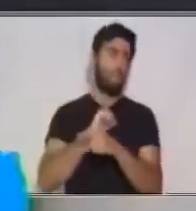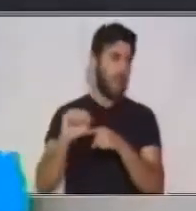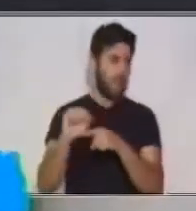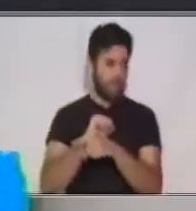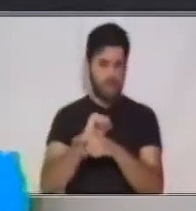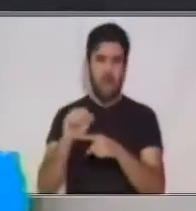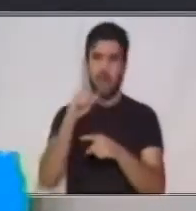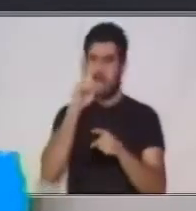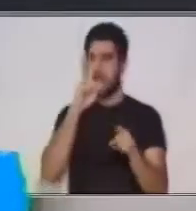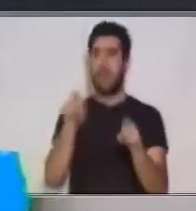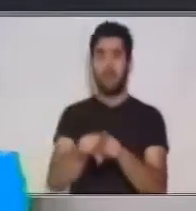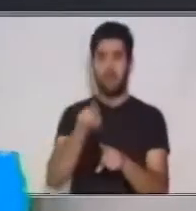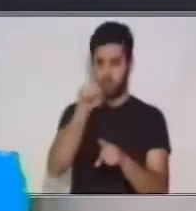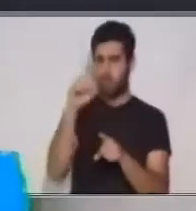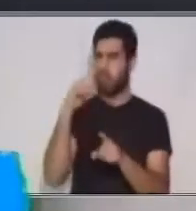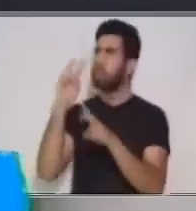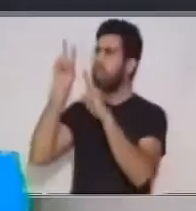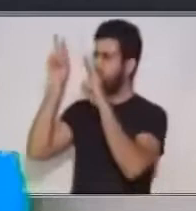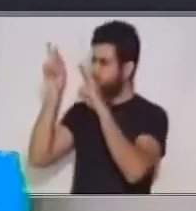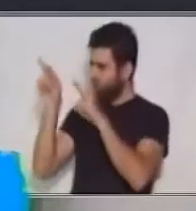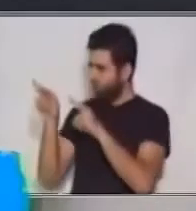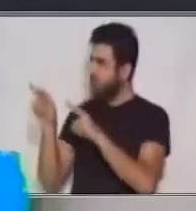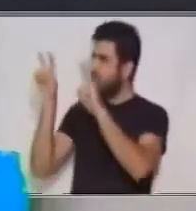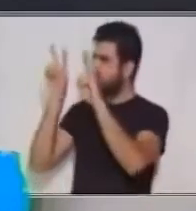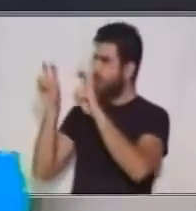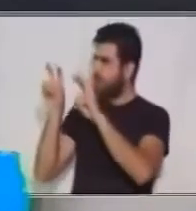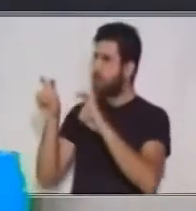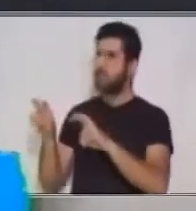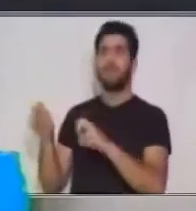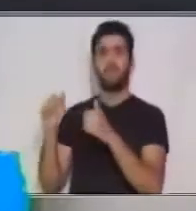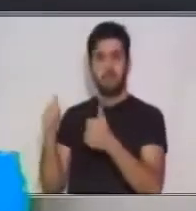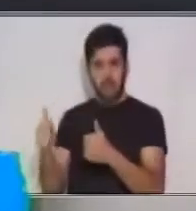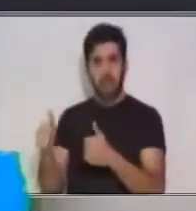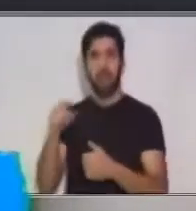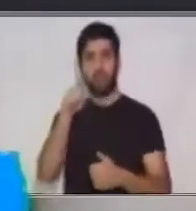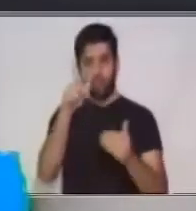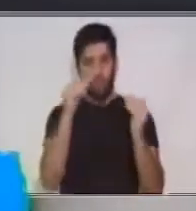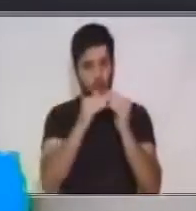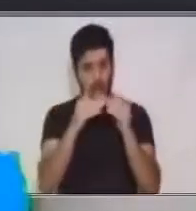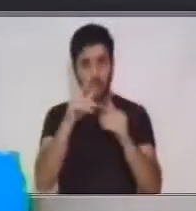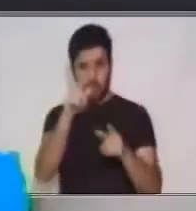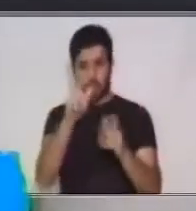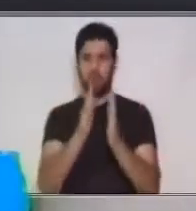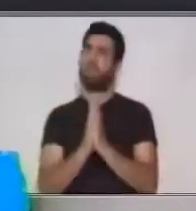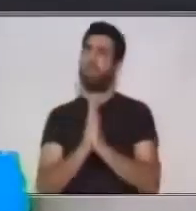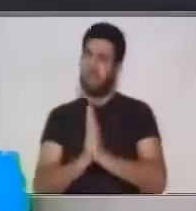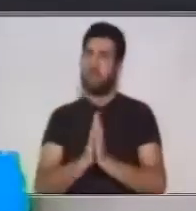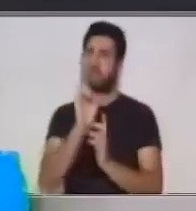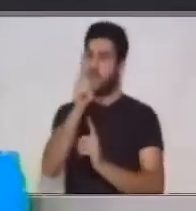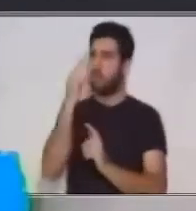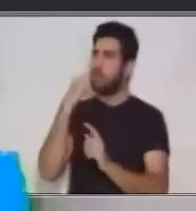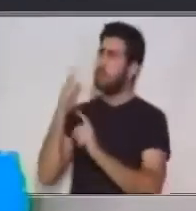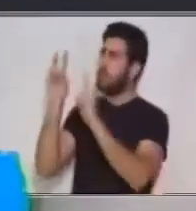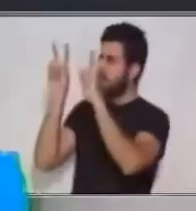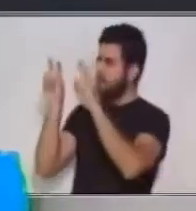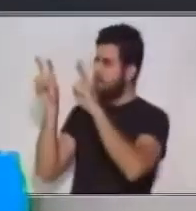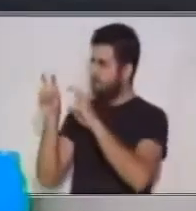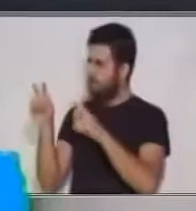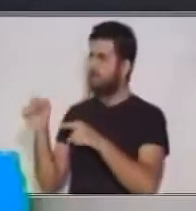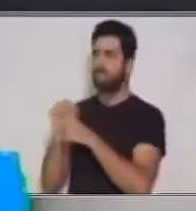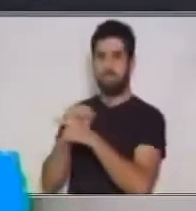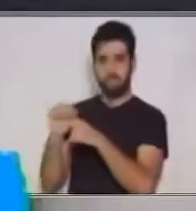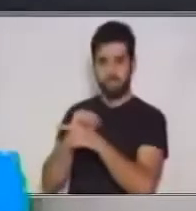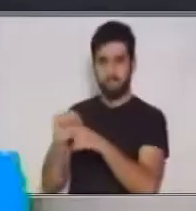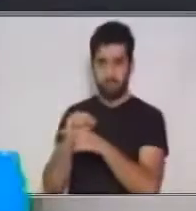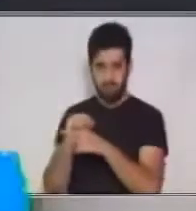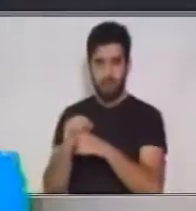de mucha observación, ¿sí? Entonces en casa tenemos que empezar a observar bastante las figuras que nos dan. Ahora